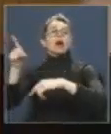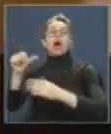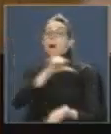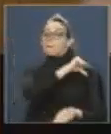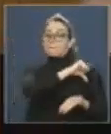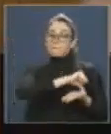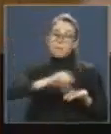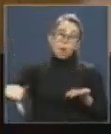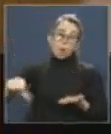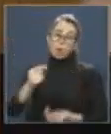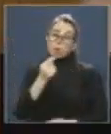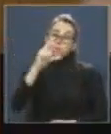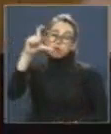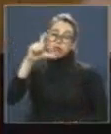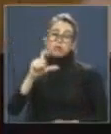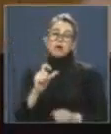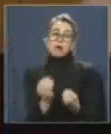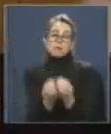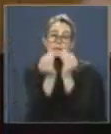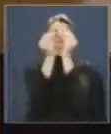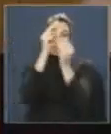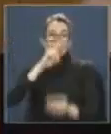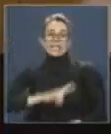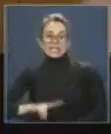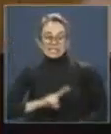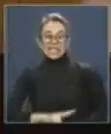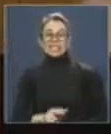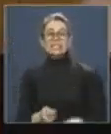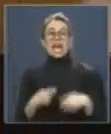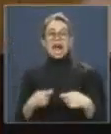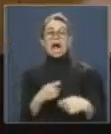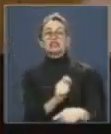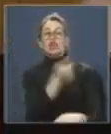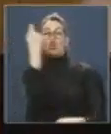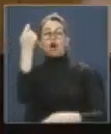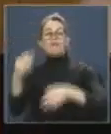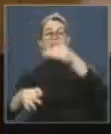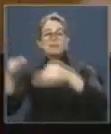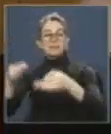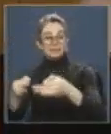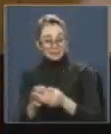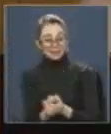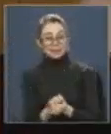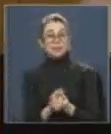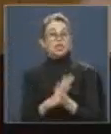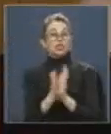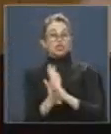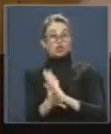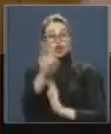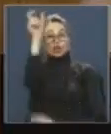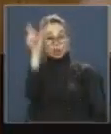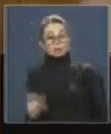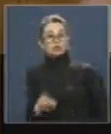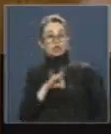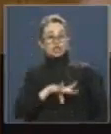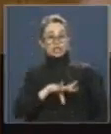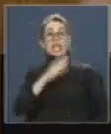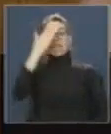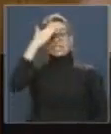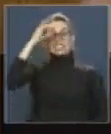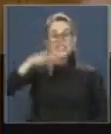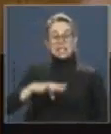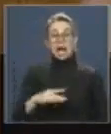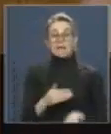multas intereses gastos de cobranza y todos los chilenos saben que cuando se